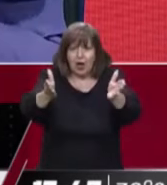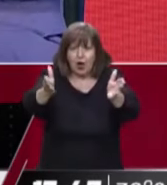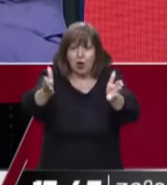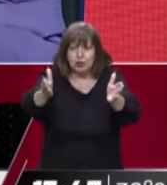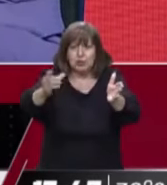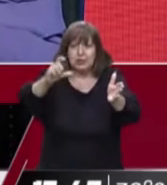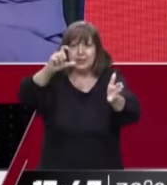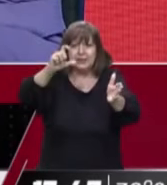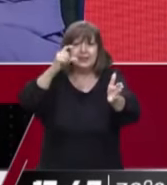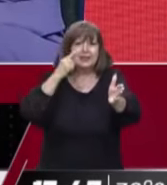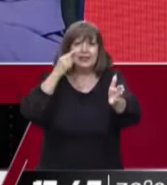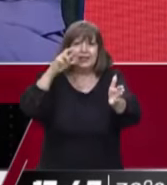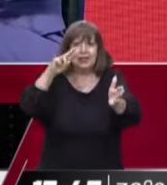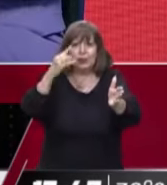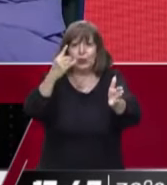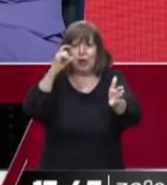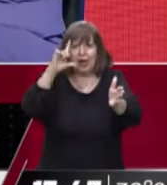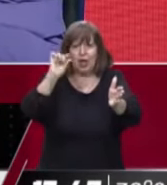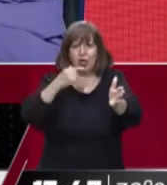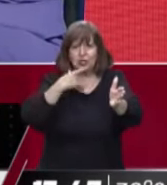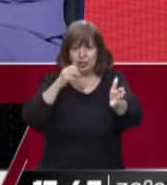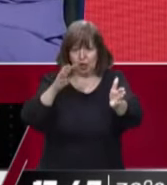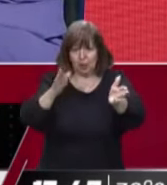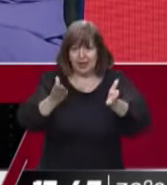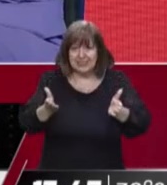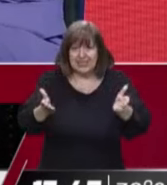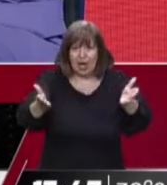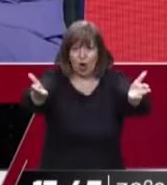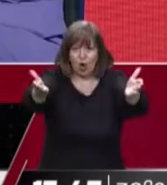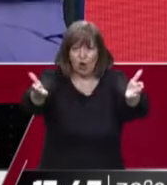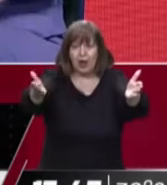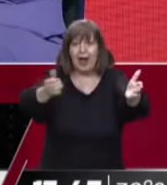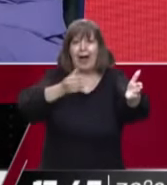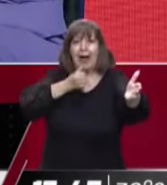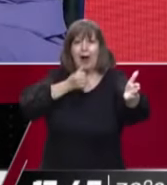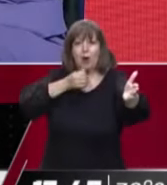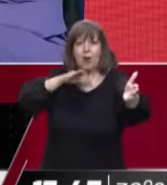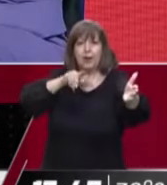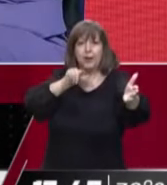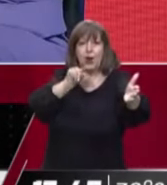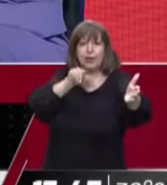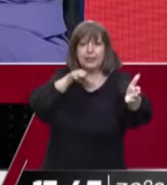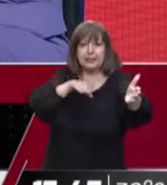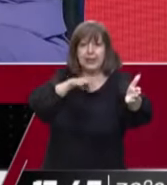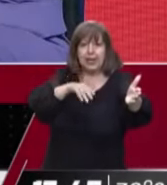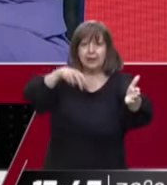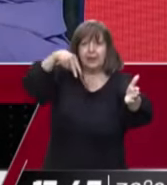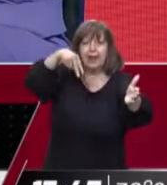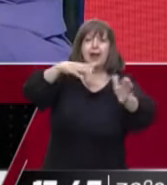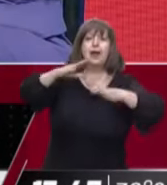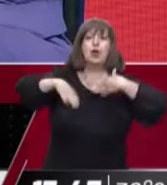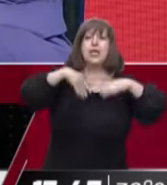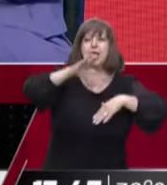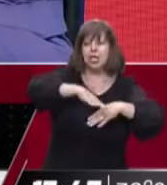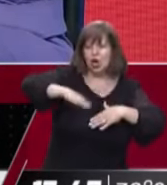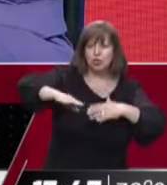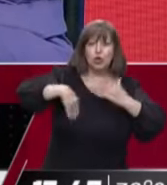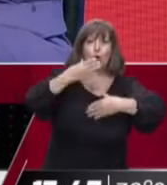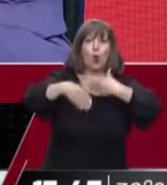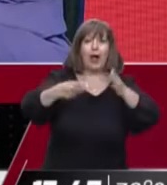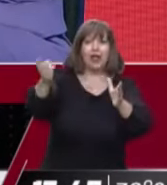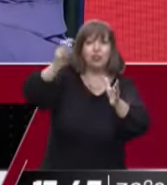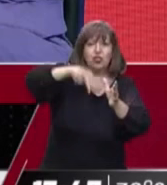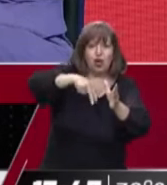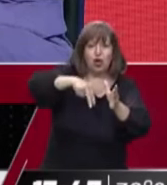pero en un día como el de hoy donde además se está liberando un caudal de agua mucho mayor se torna mucho más peligroso por